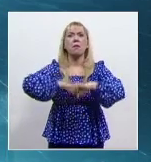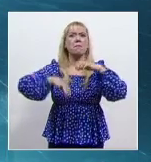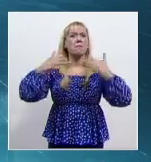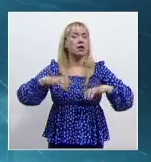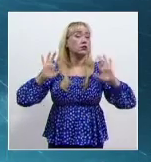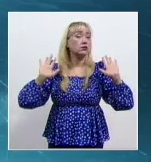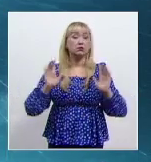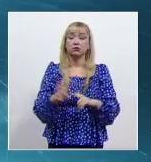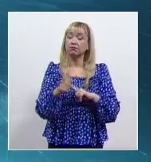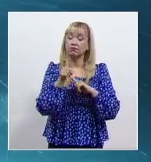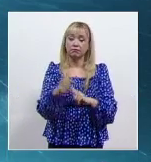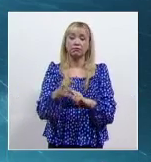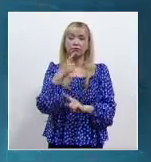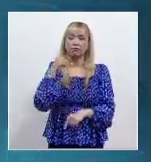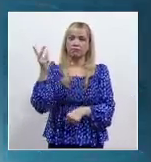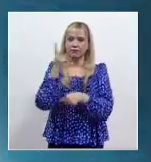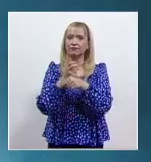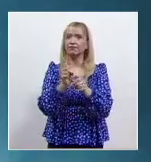sala.